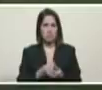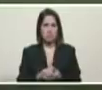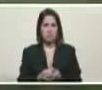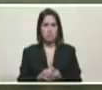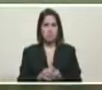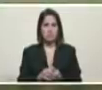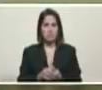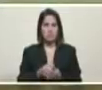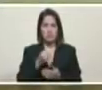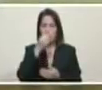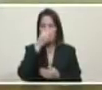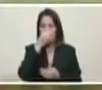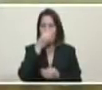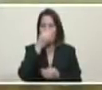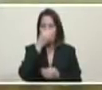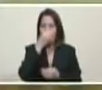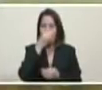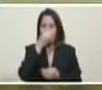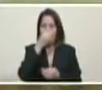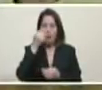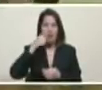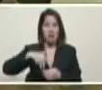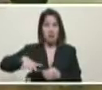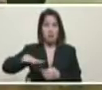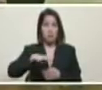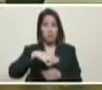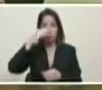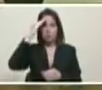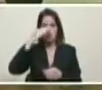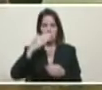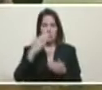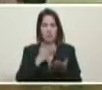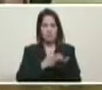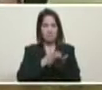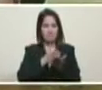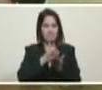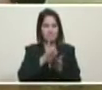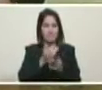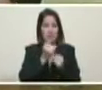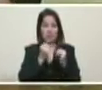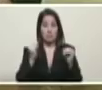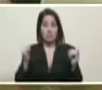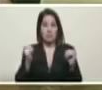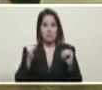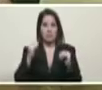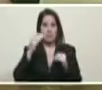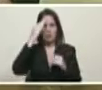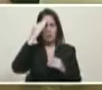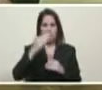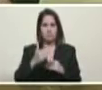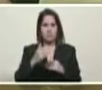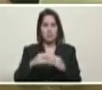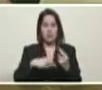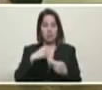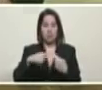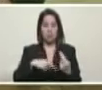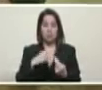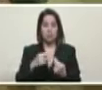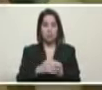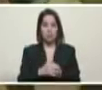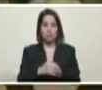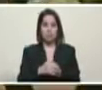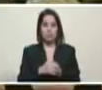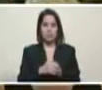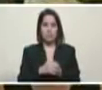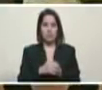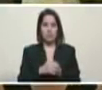este pueblo y esta Fuerza Armada hubiera continuado el rumbo de independencia, de dignidad, de revolución que sembró el